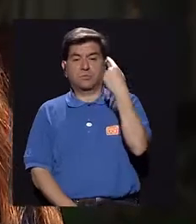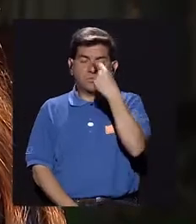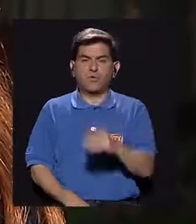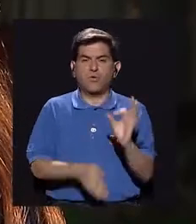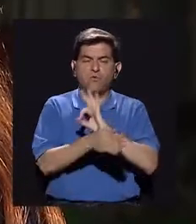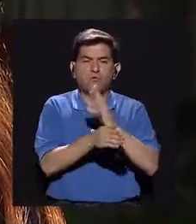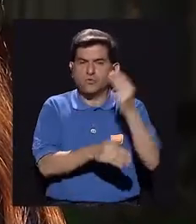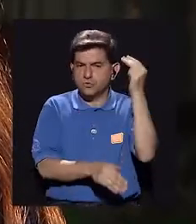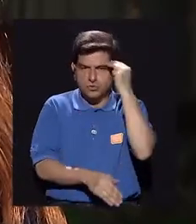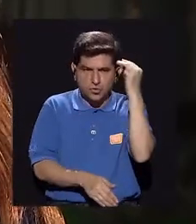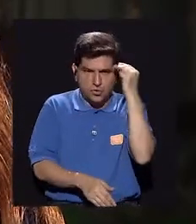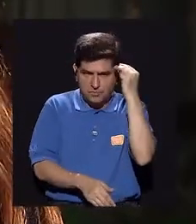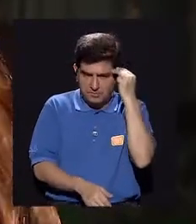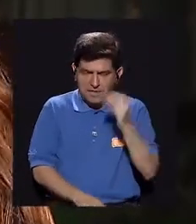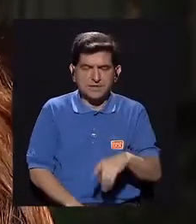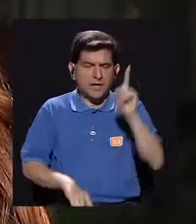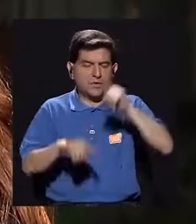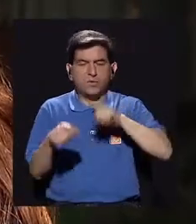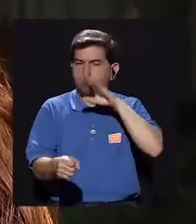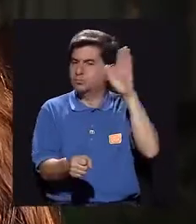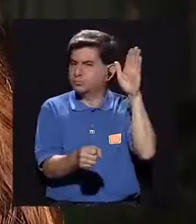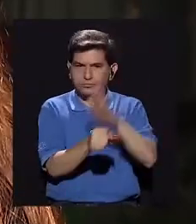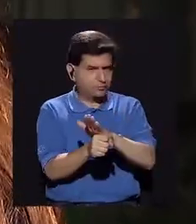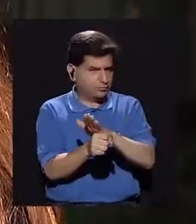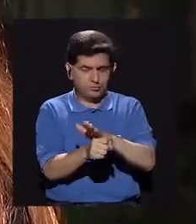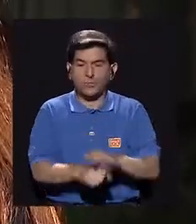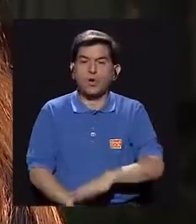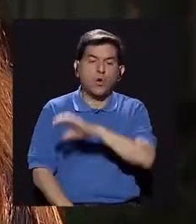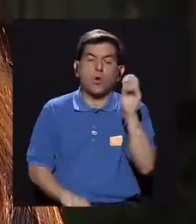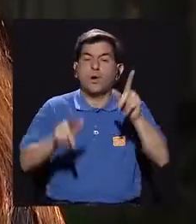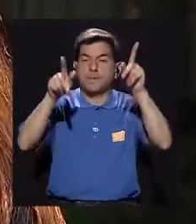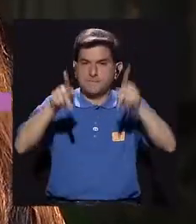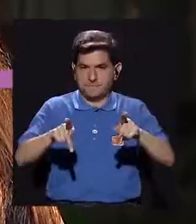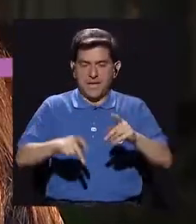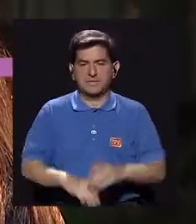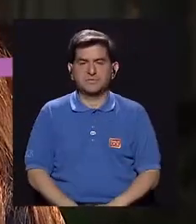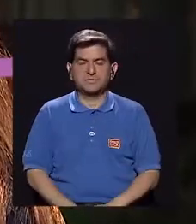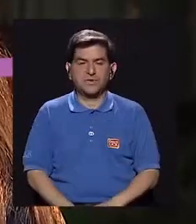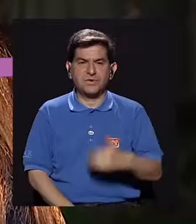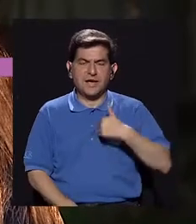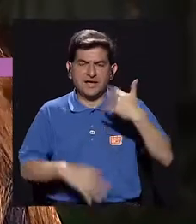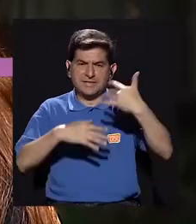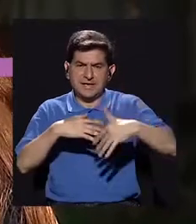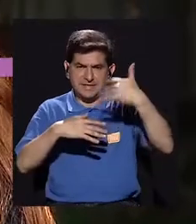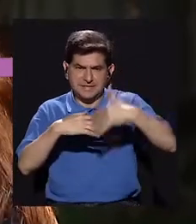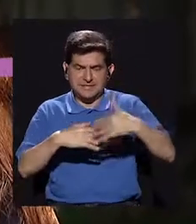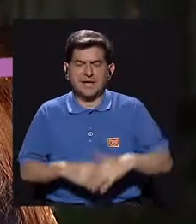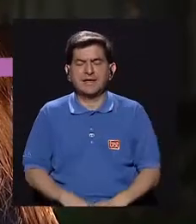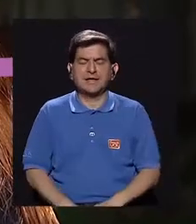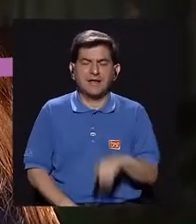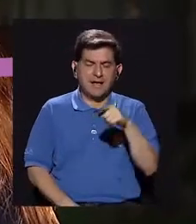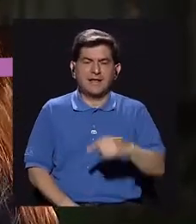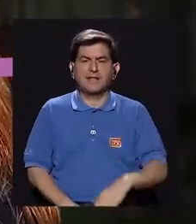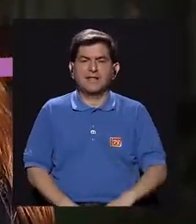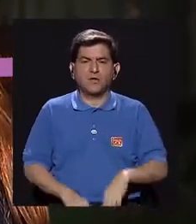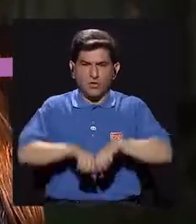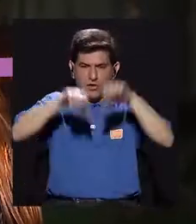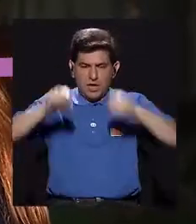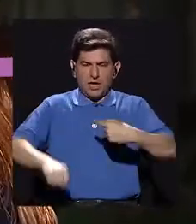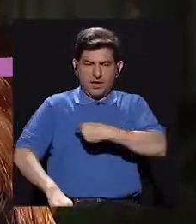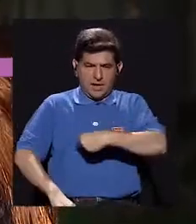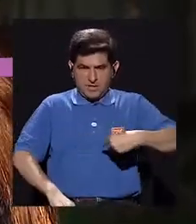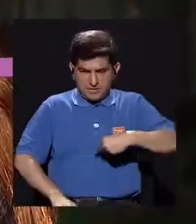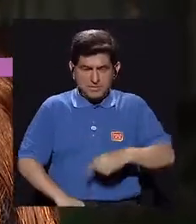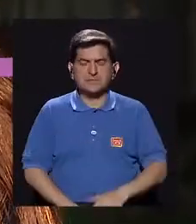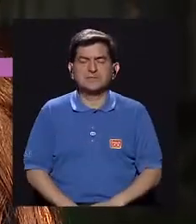desorienta, ya funciones mentales básicas no las puede llevar a cabo, o pacientes con sangrado digestivo, ¿verdad? Que es lo que siempre